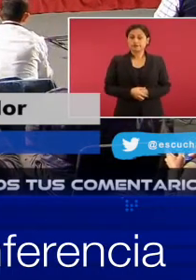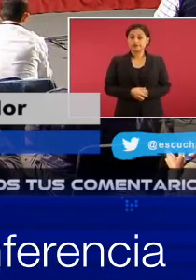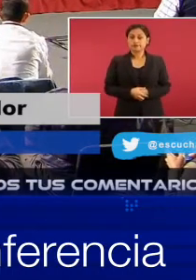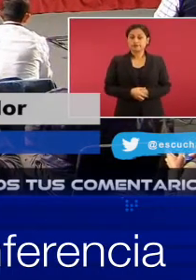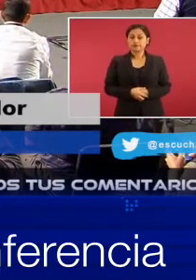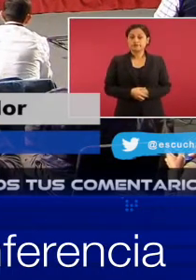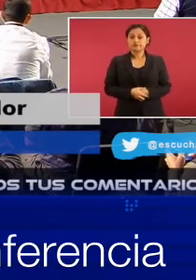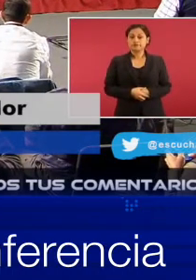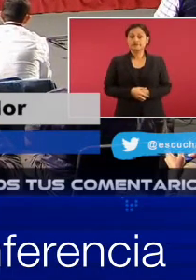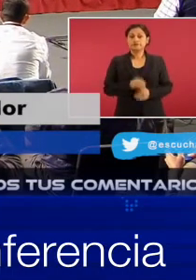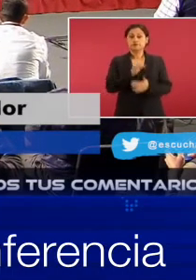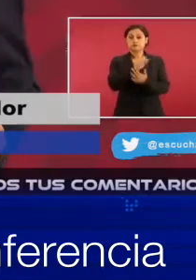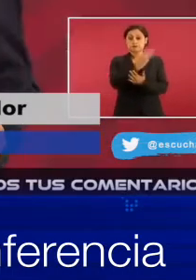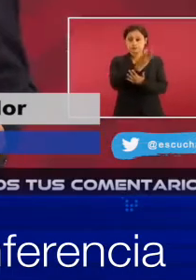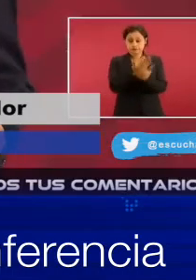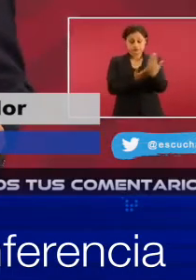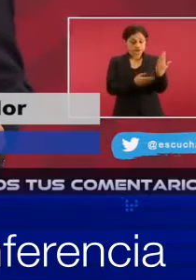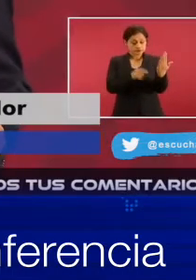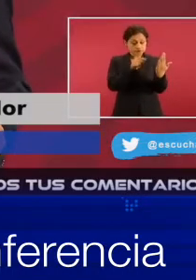técnico